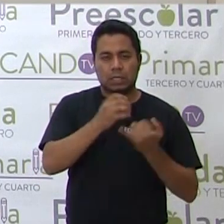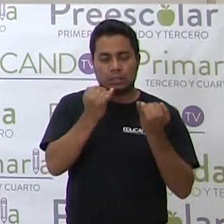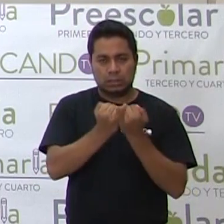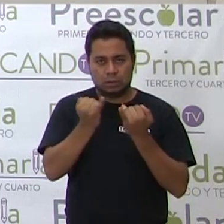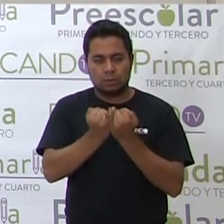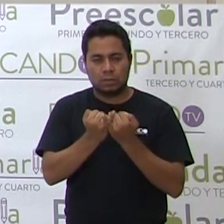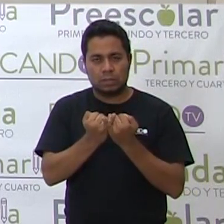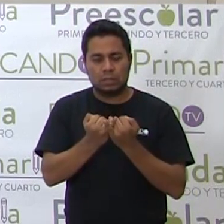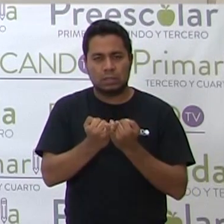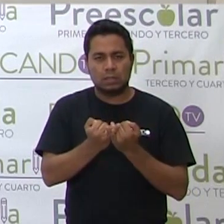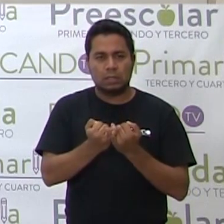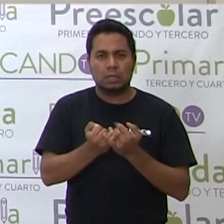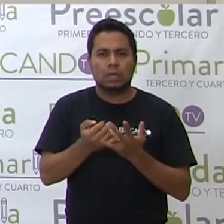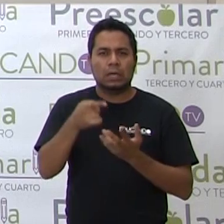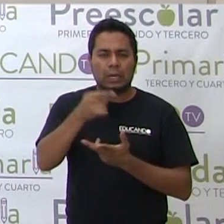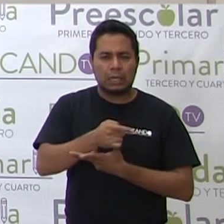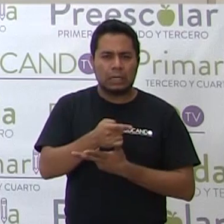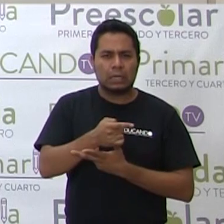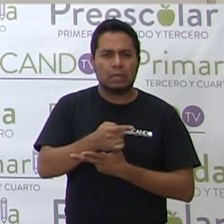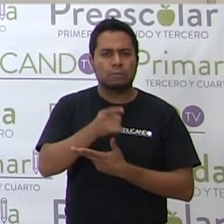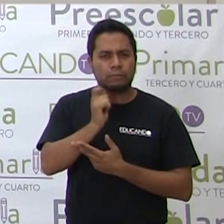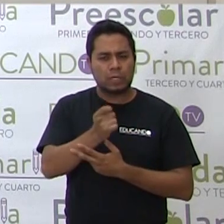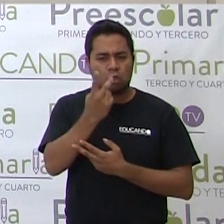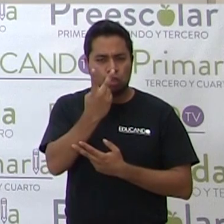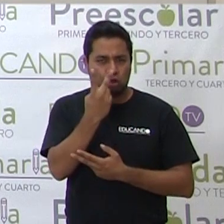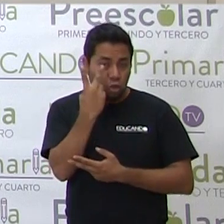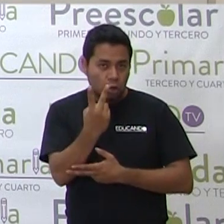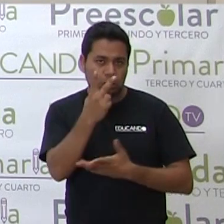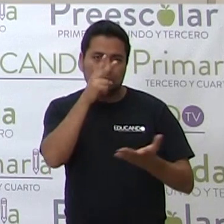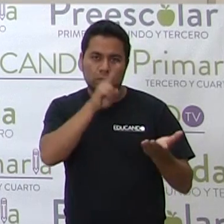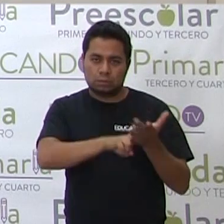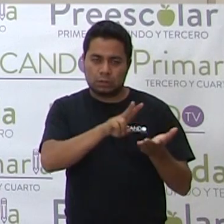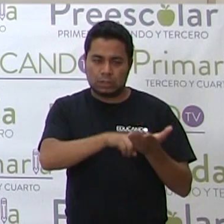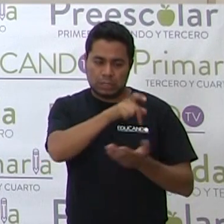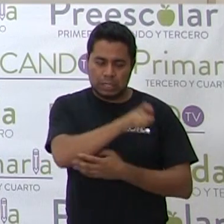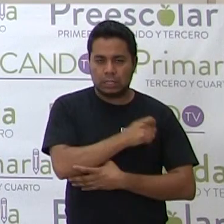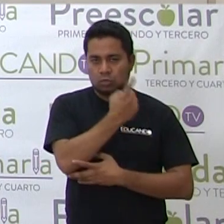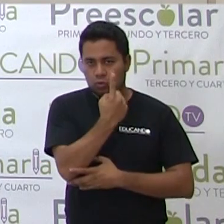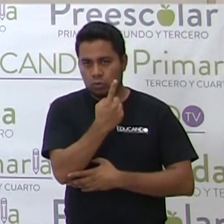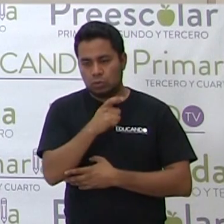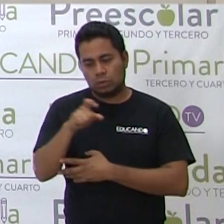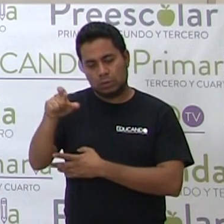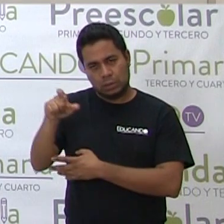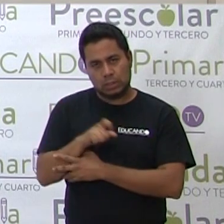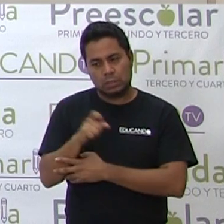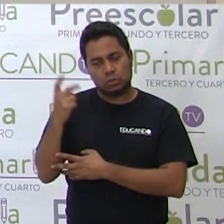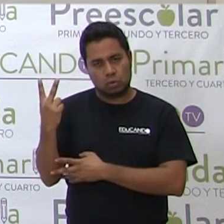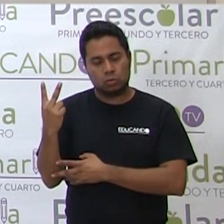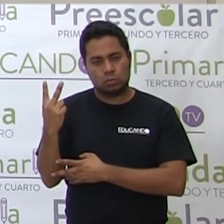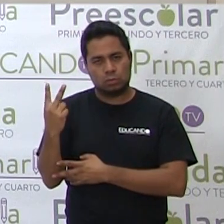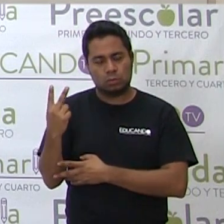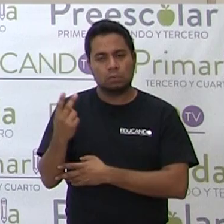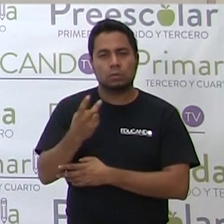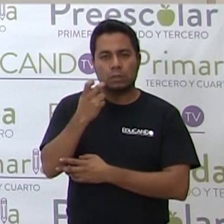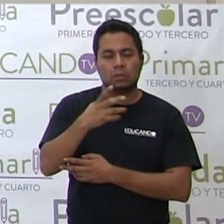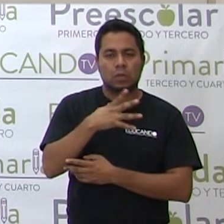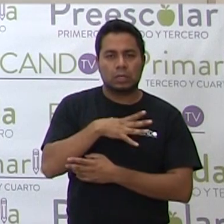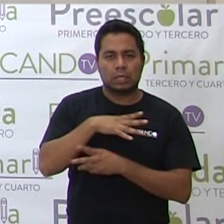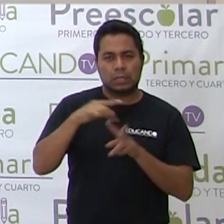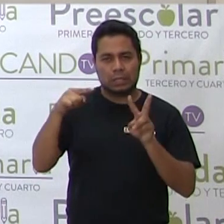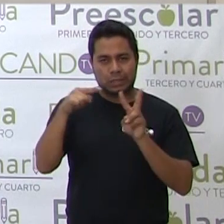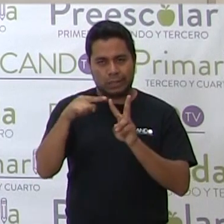a vamos a sacar aquí dos valores x1 y x2 que serían las